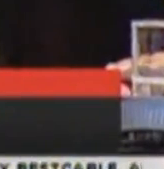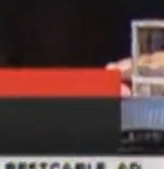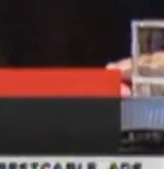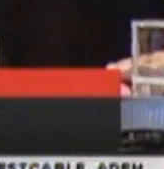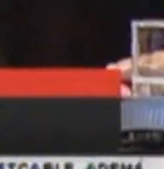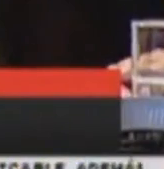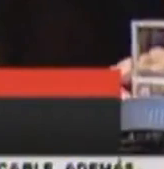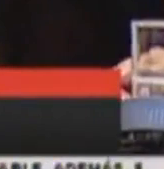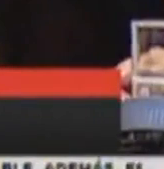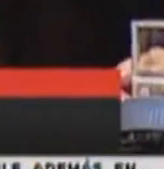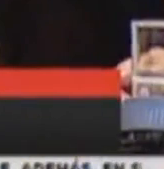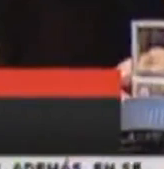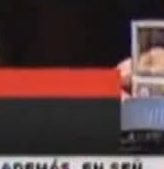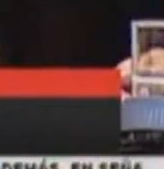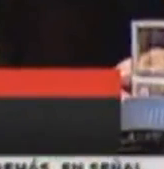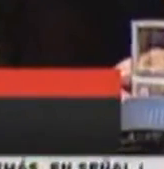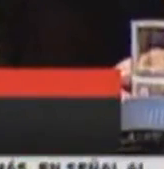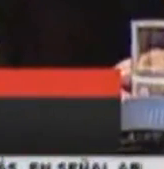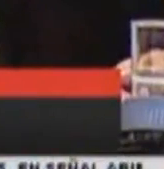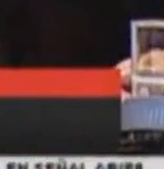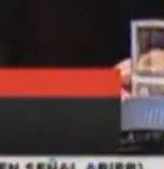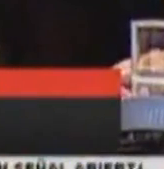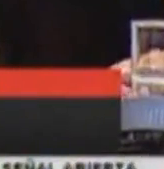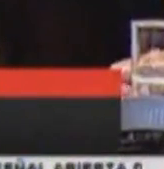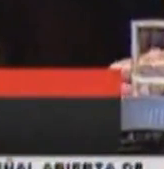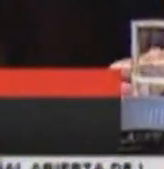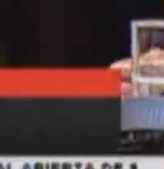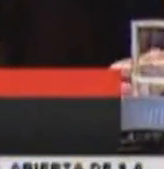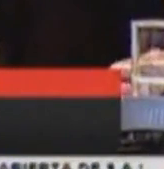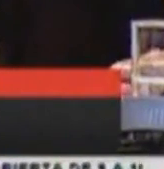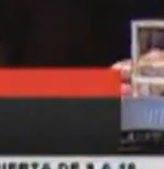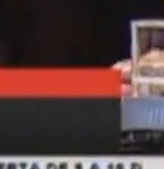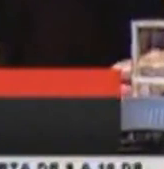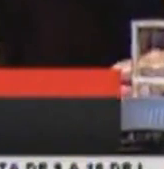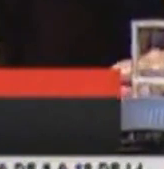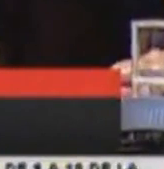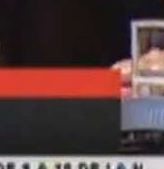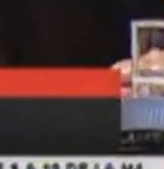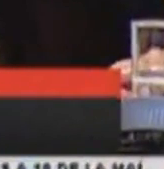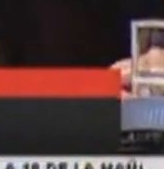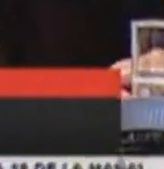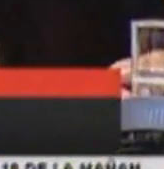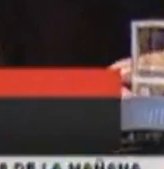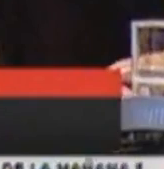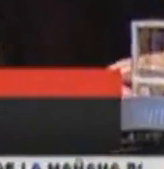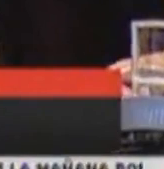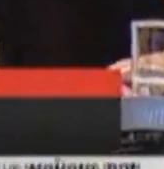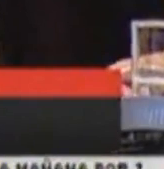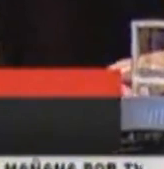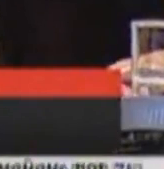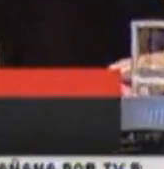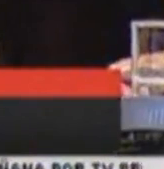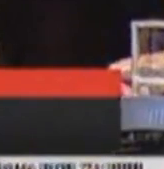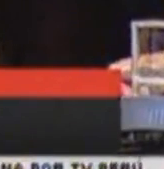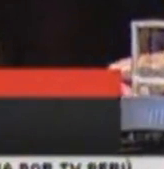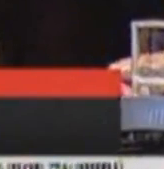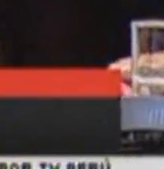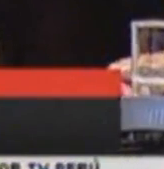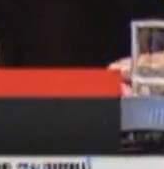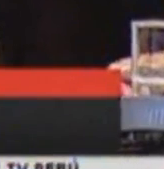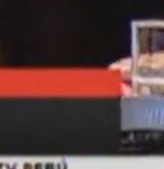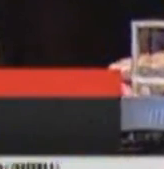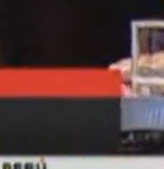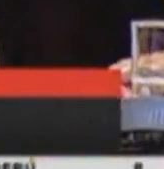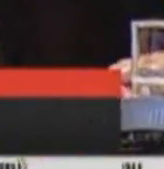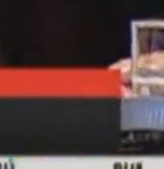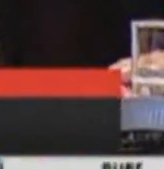sola tabla ya lo pone transparente, ¿no es cierto? Porque antes habían sistemas separados. O sea, entonces uno no podía conectar el sistema de planeamiento y